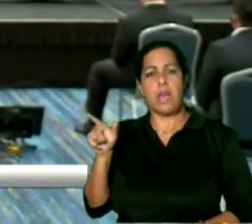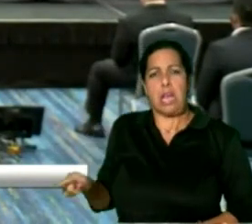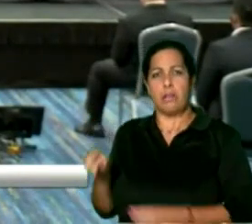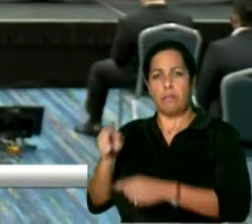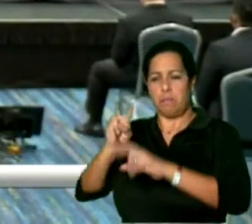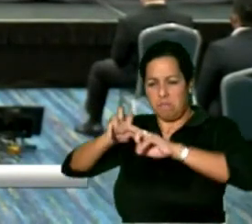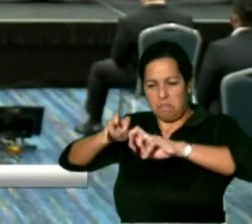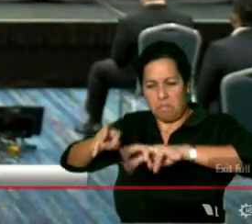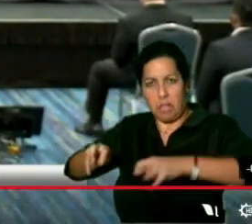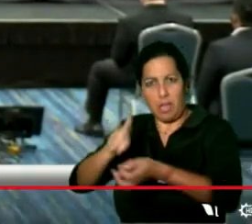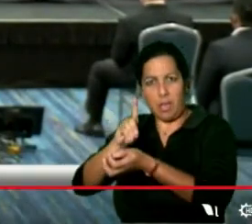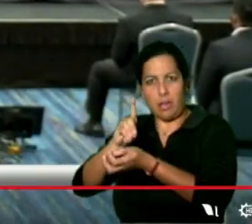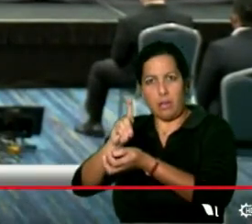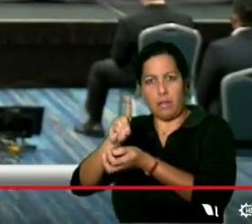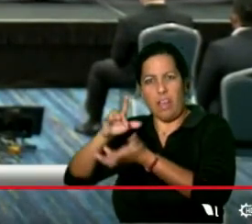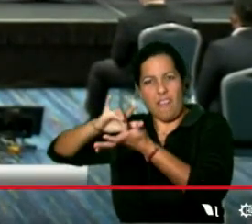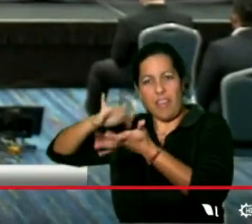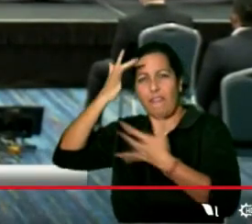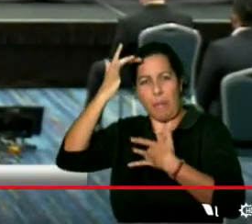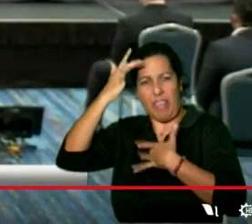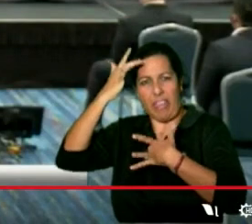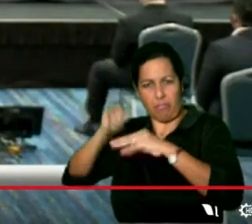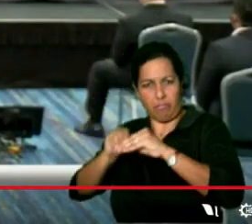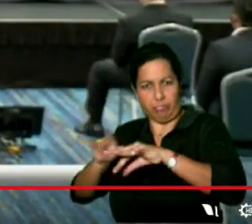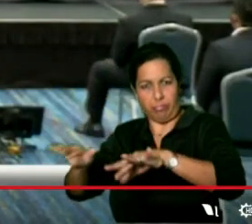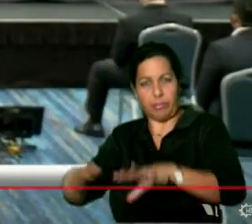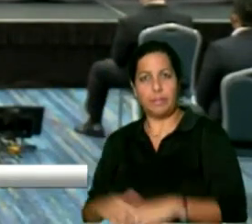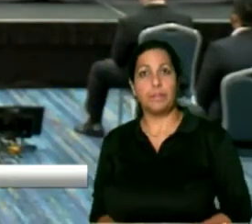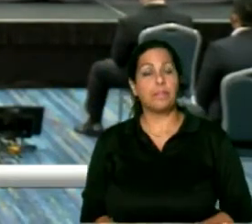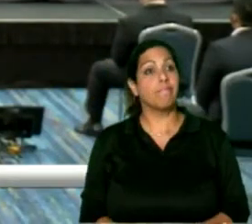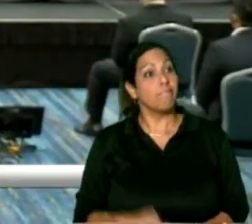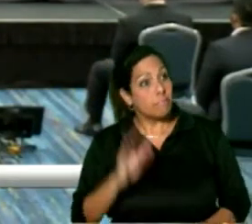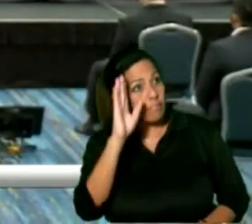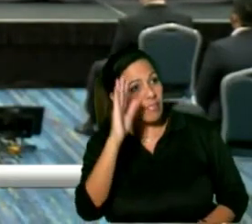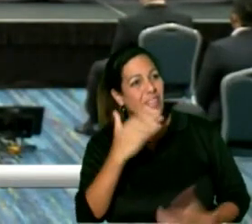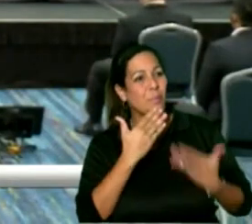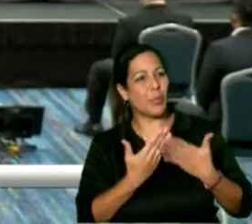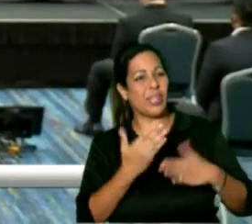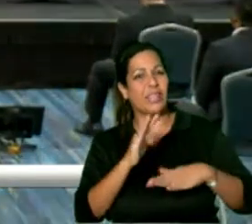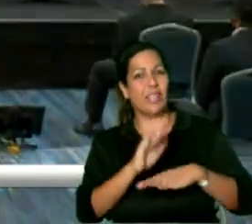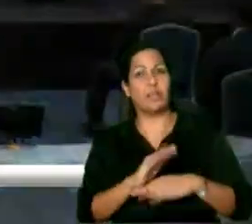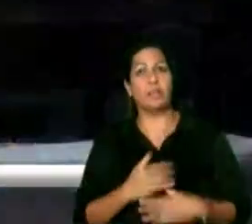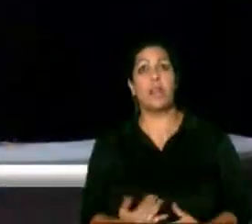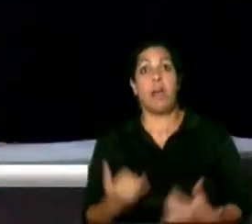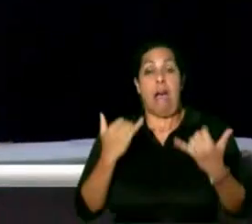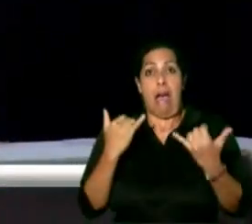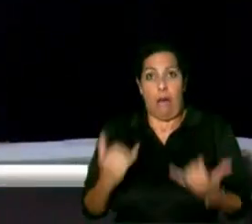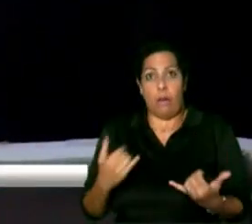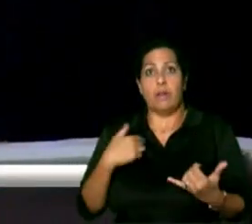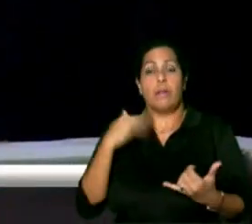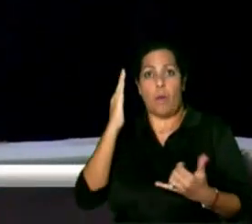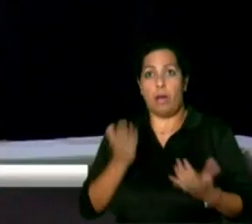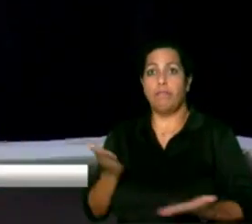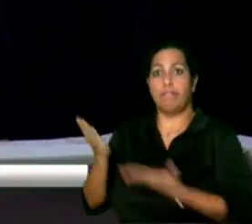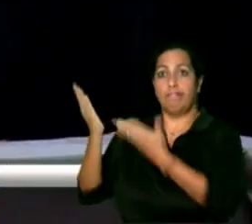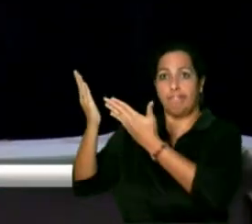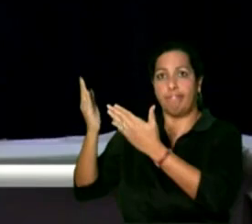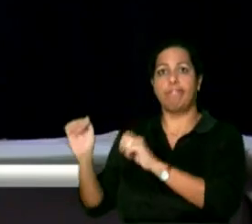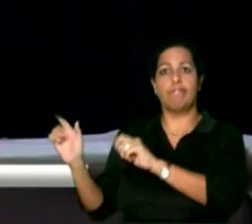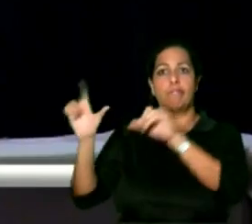doctor. Muy buenas tardes, gobernadora. Buenas tardes a todos. Vamos a estarle presentando unos